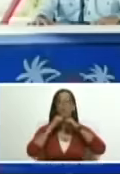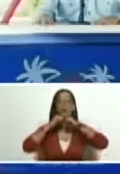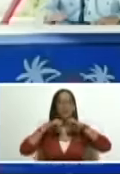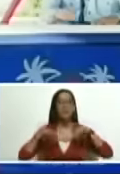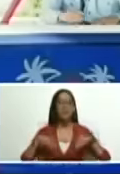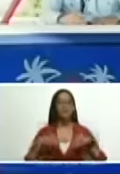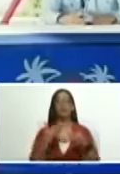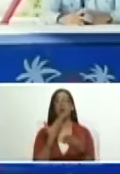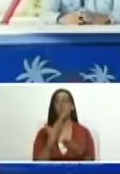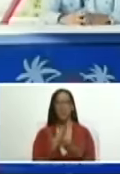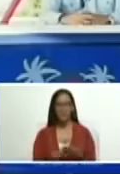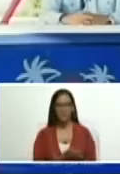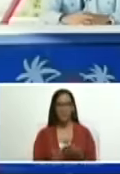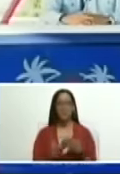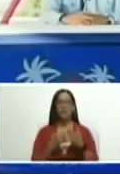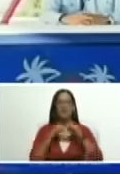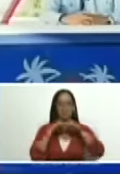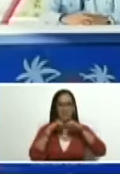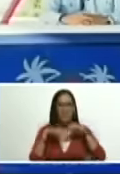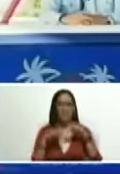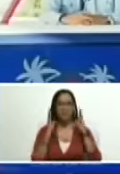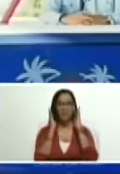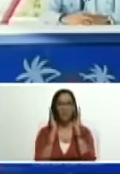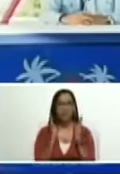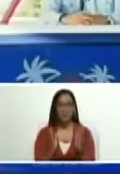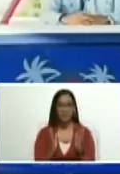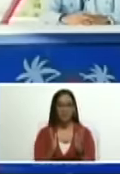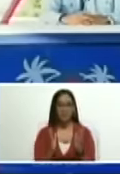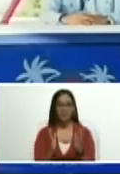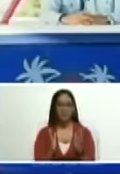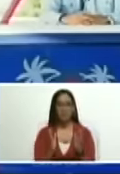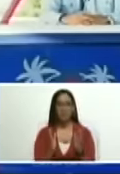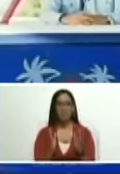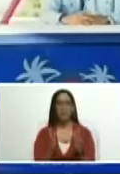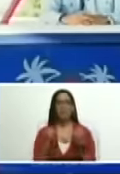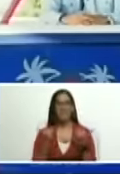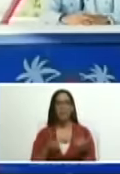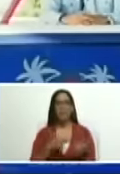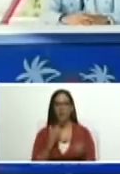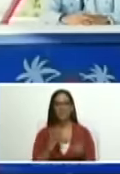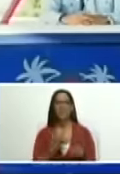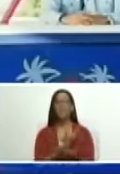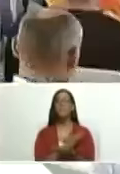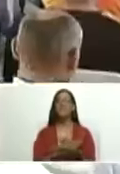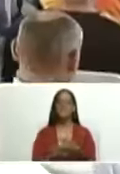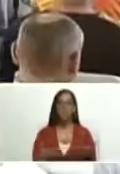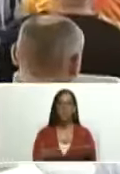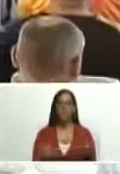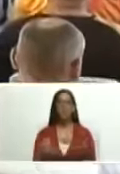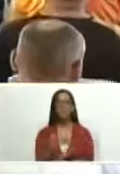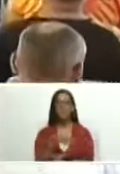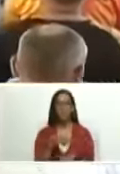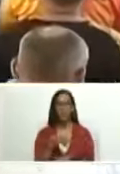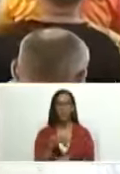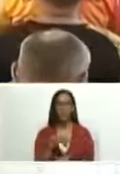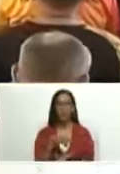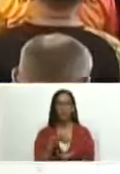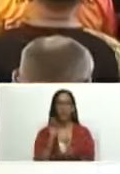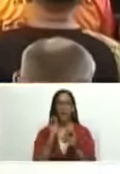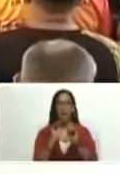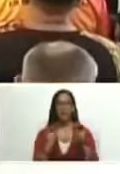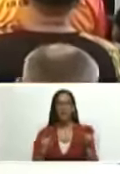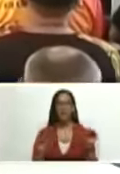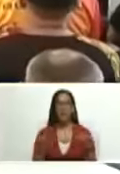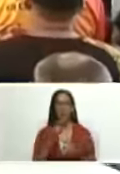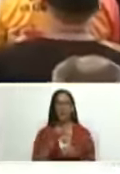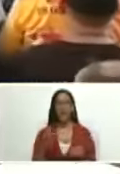nos ha permitido el milagro de atender, ya puedo decir, millones de casos reportados por la